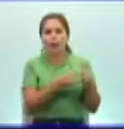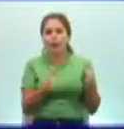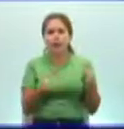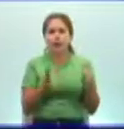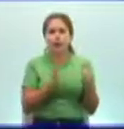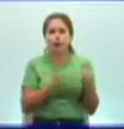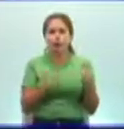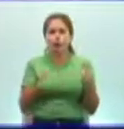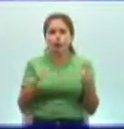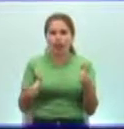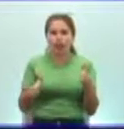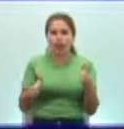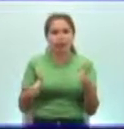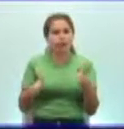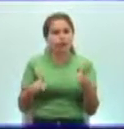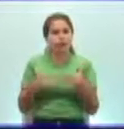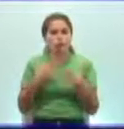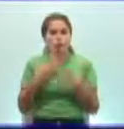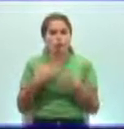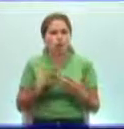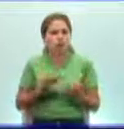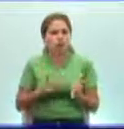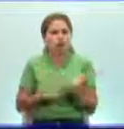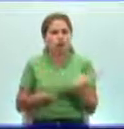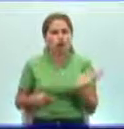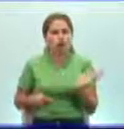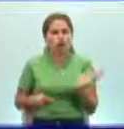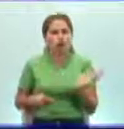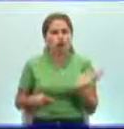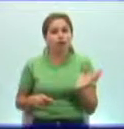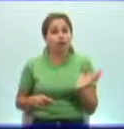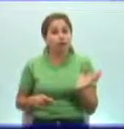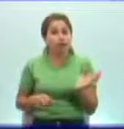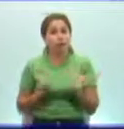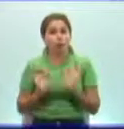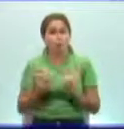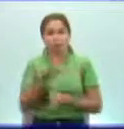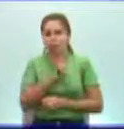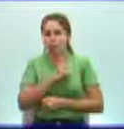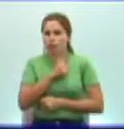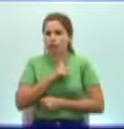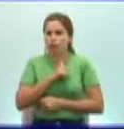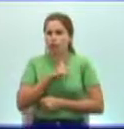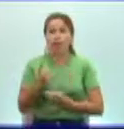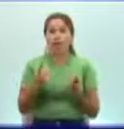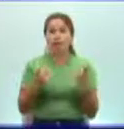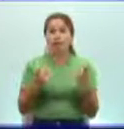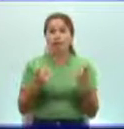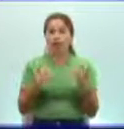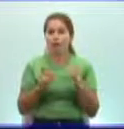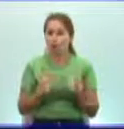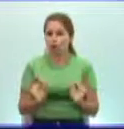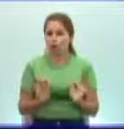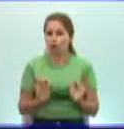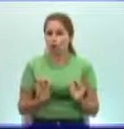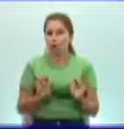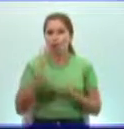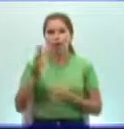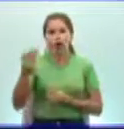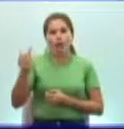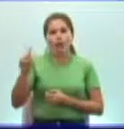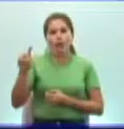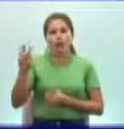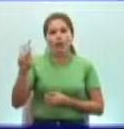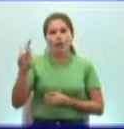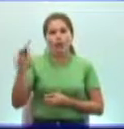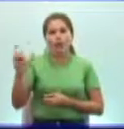de las partículas cargadas, lo que es corriente eléctrica. Por supuesto, es muy sencillo. Necesitamos solamente una batería o